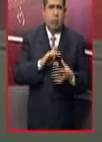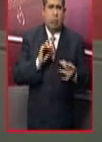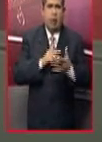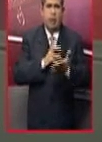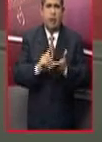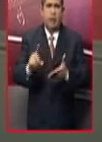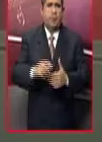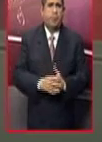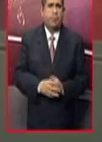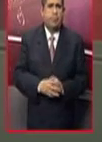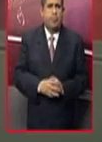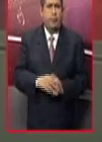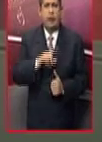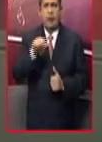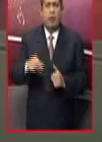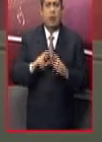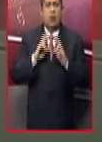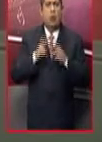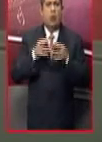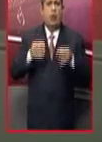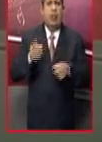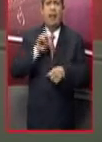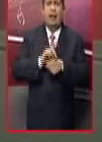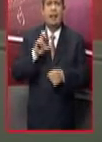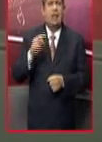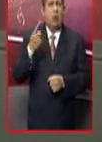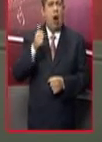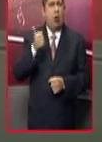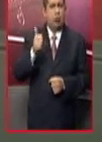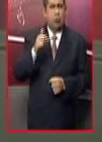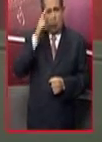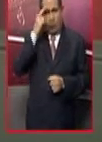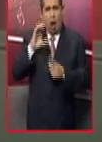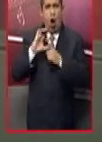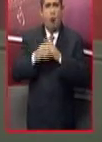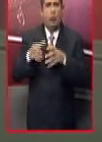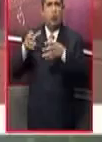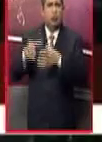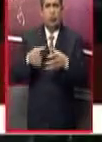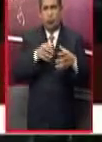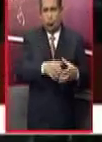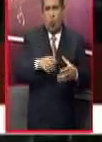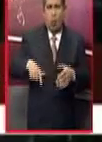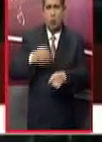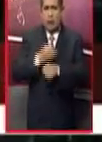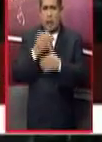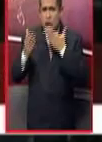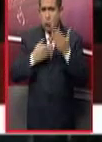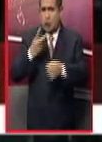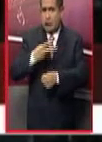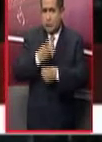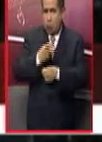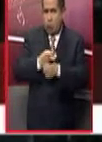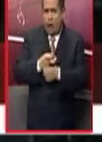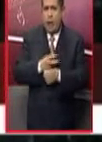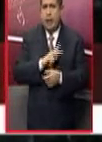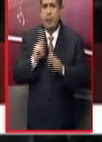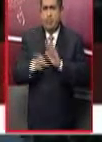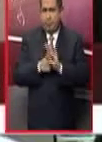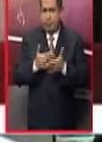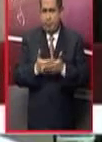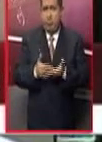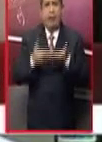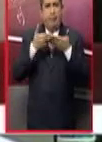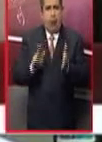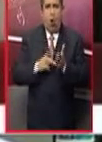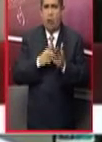Después de ser declarada en sesión permanente el lunes 31 de agosto, las Comisiones Unidas de Gobernación, Justicia y Estudio Legislativo Segunda del Senado reanudaron su